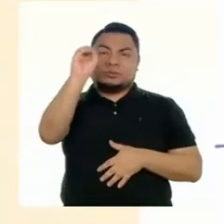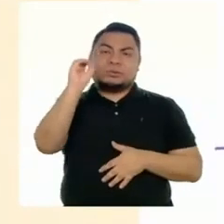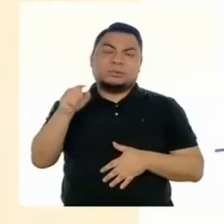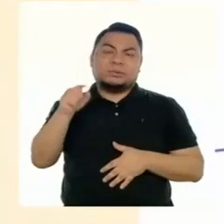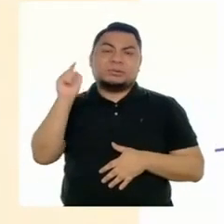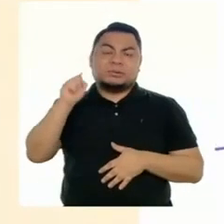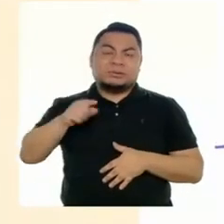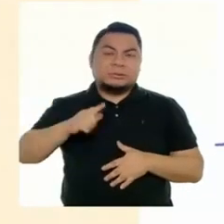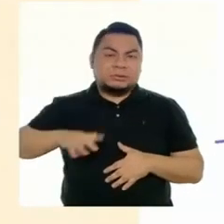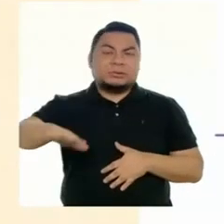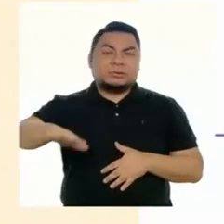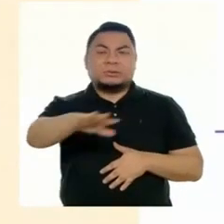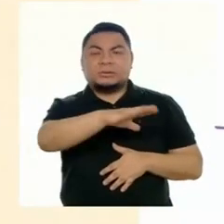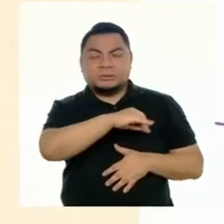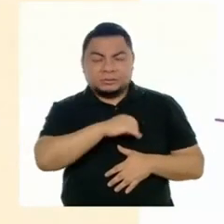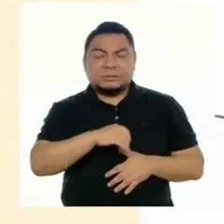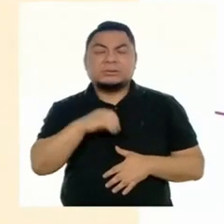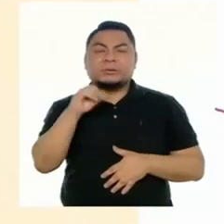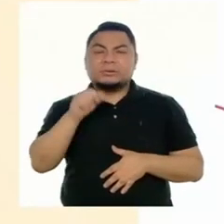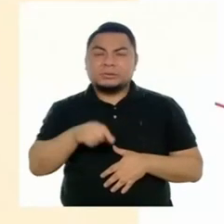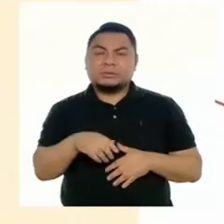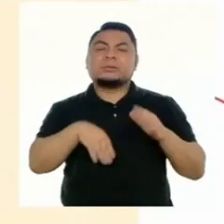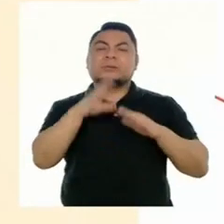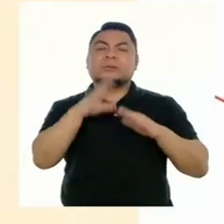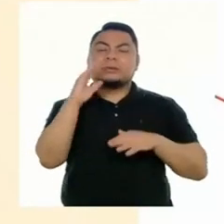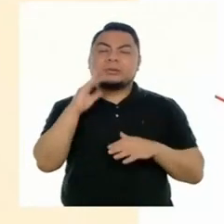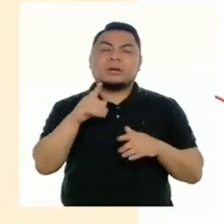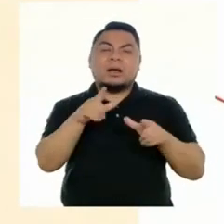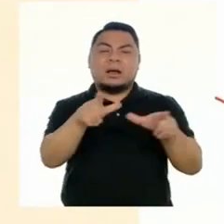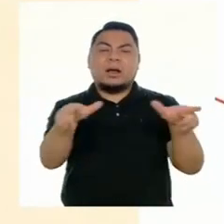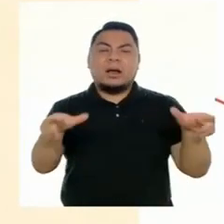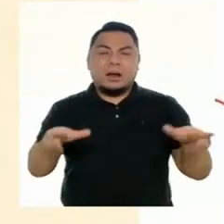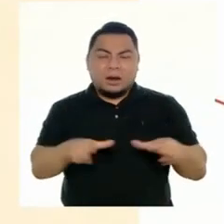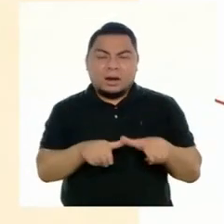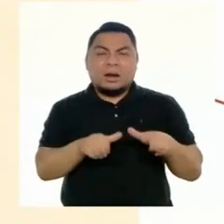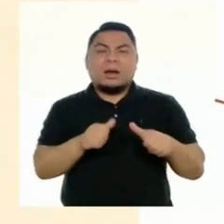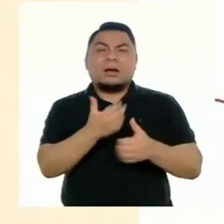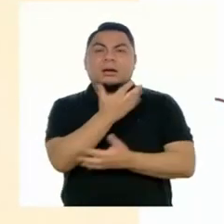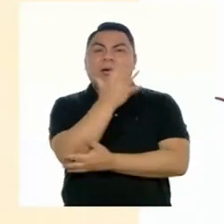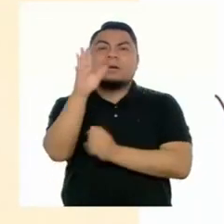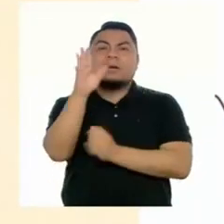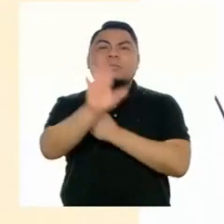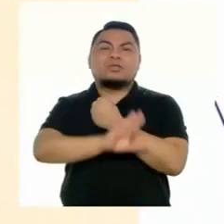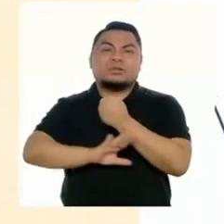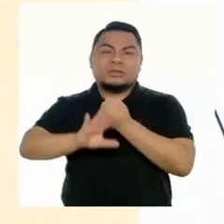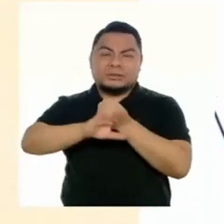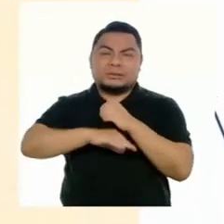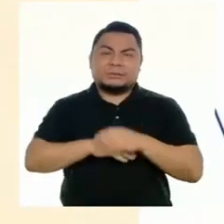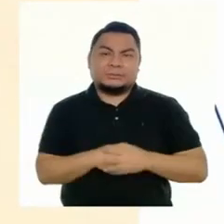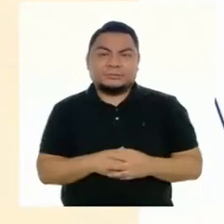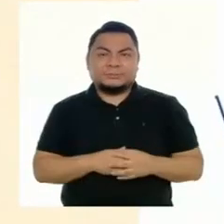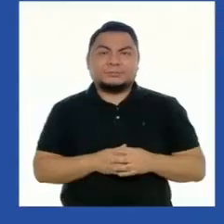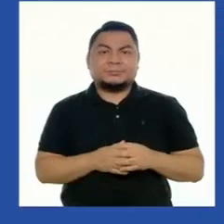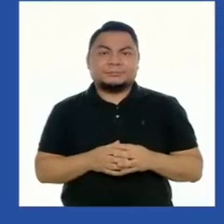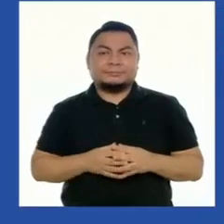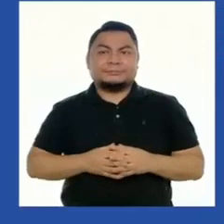17.3% del territorio nacional son áreas naturales protegidas.